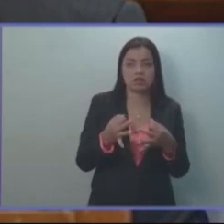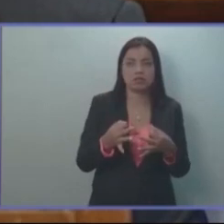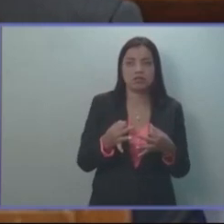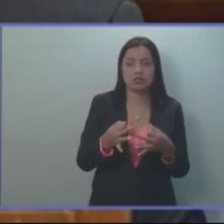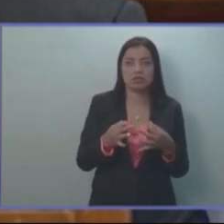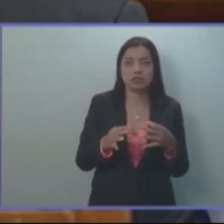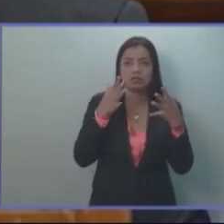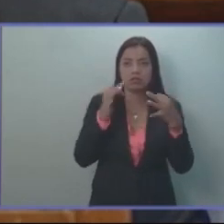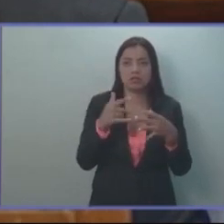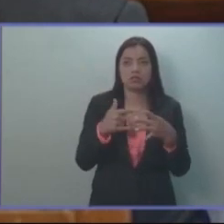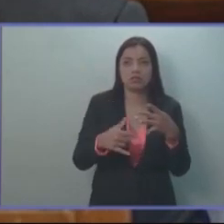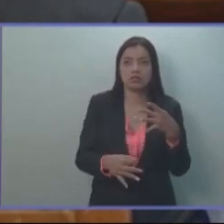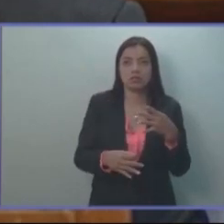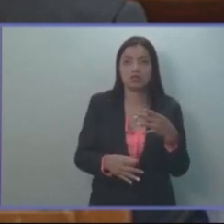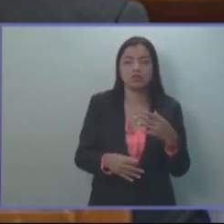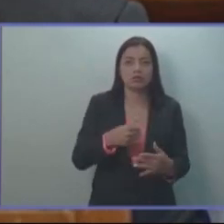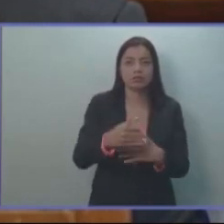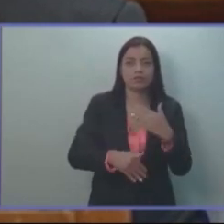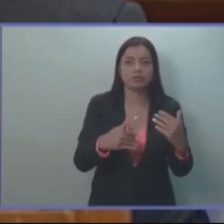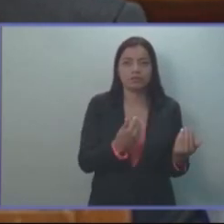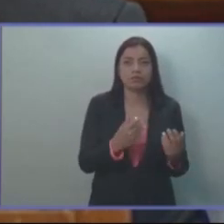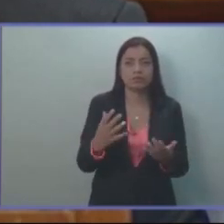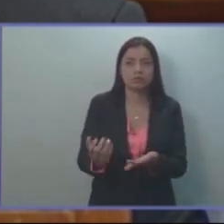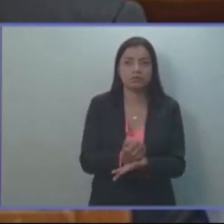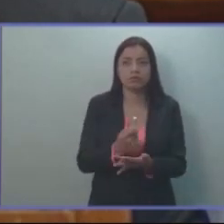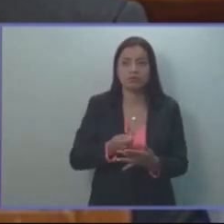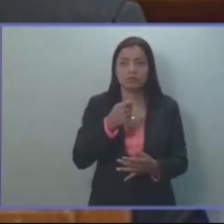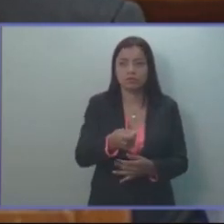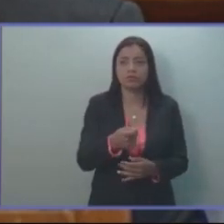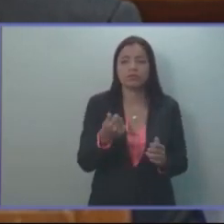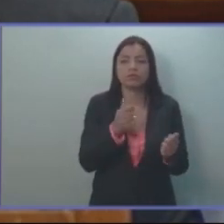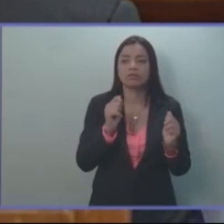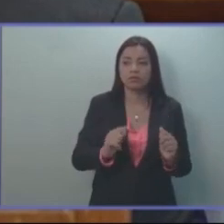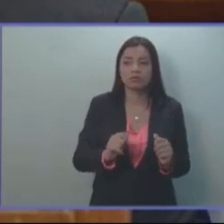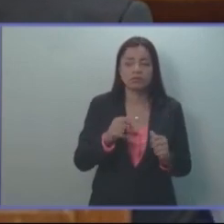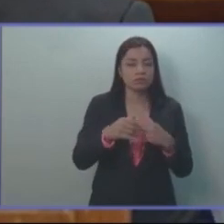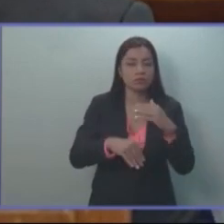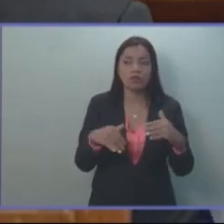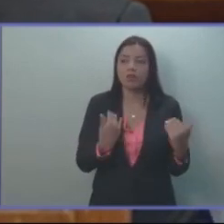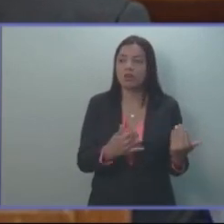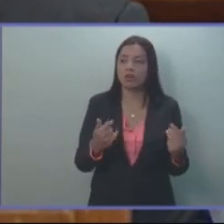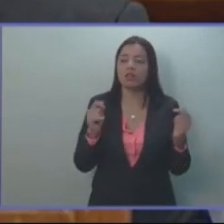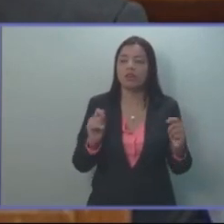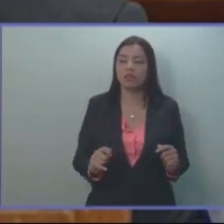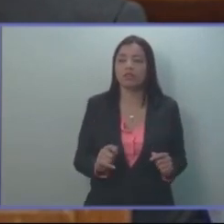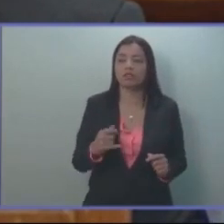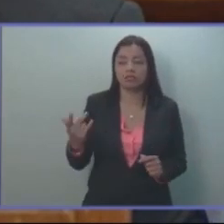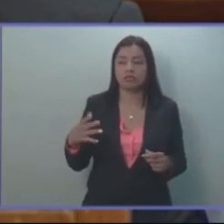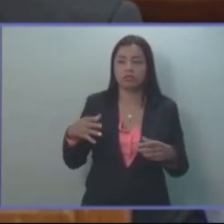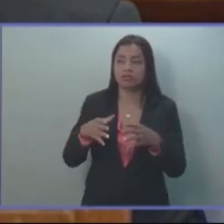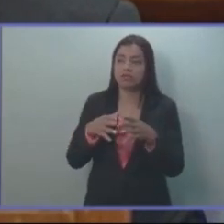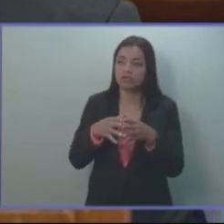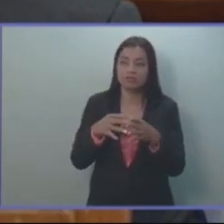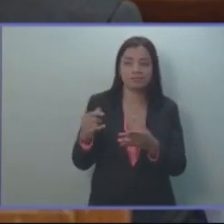este decreto, este aumento salarial, y prácticamente desde que entró a la Comisión de Hacienda,